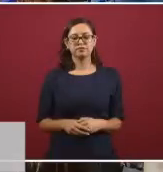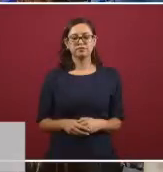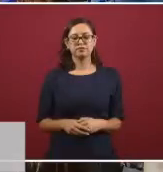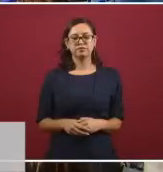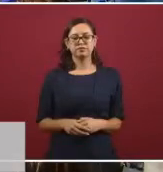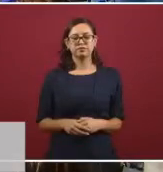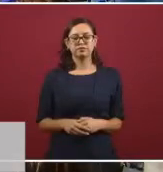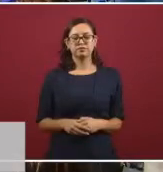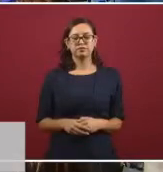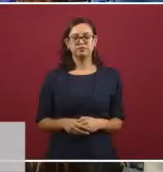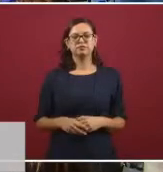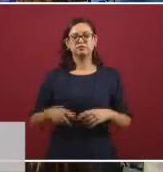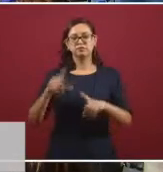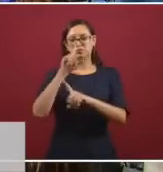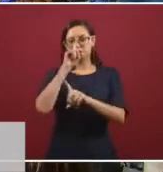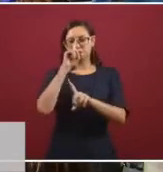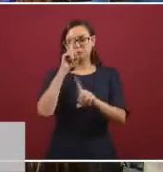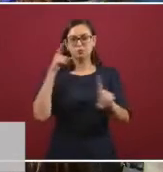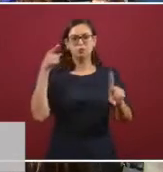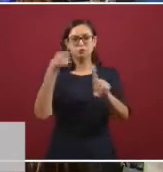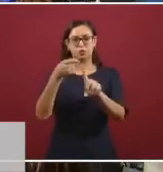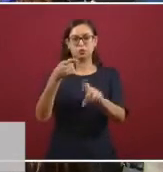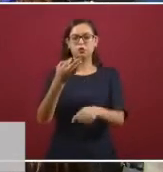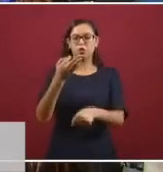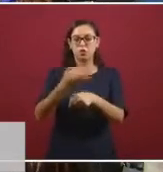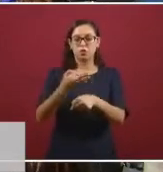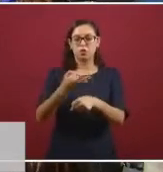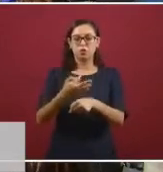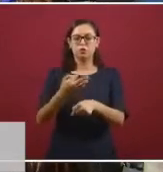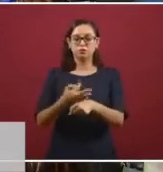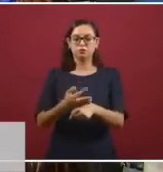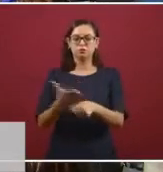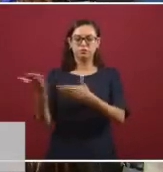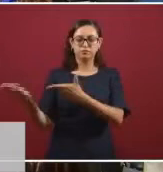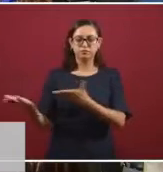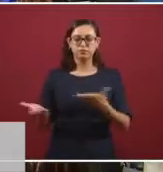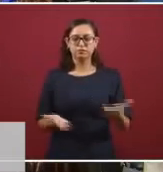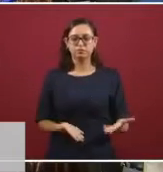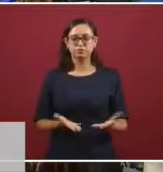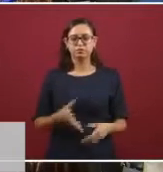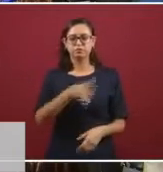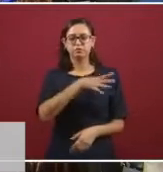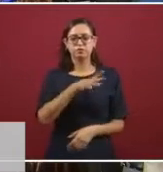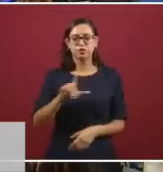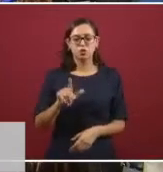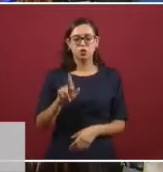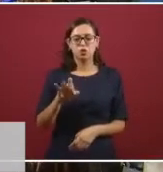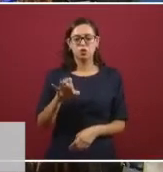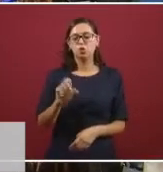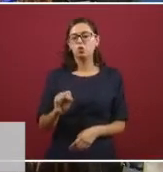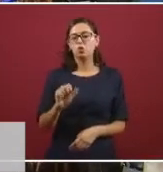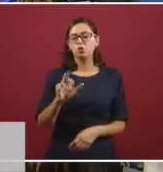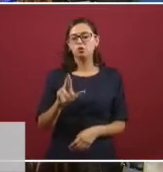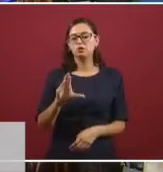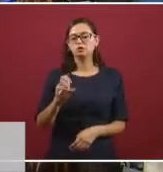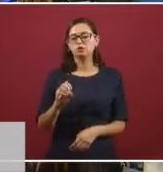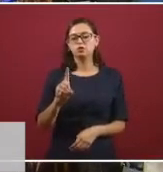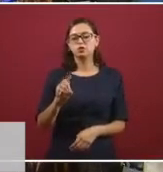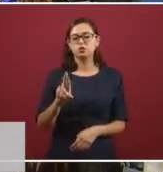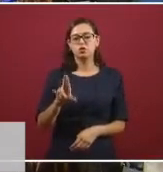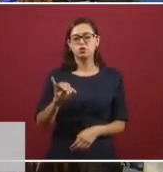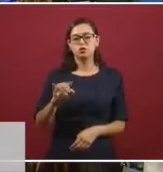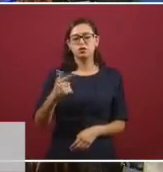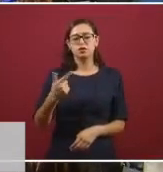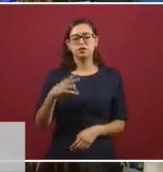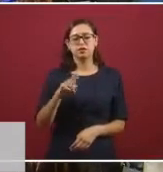una reacción porque existe resistencia a este programa. De igual forma desmiente la noticia falsa en la que se afirma la expropiación de universidades